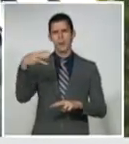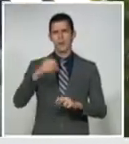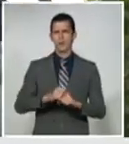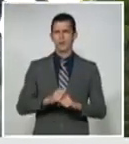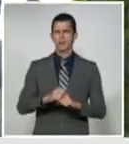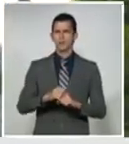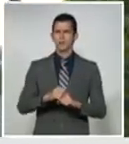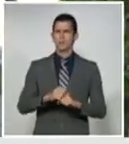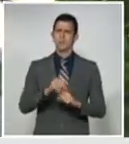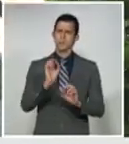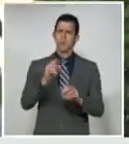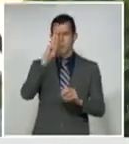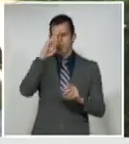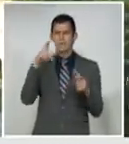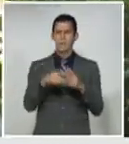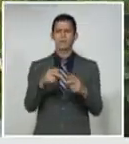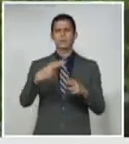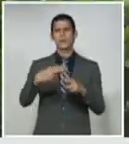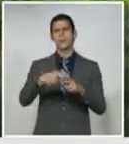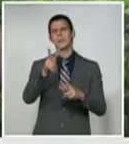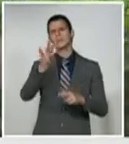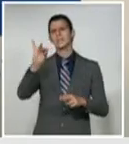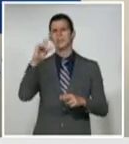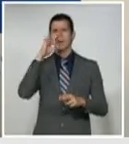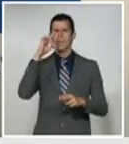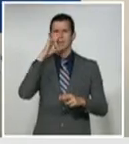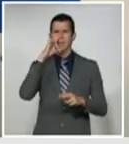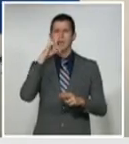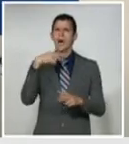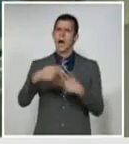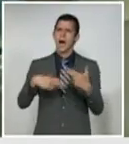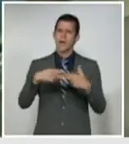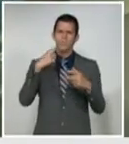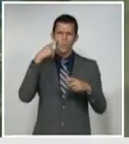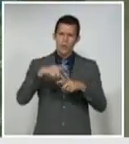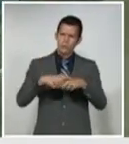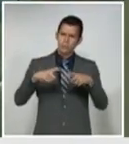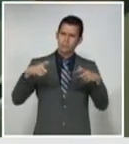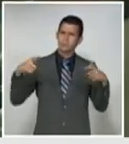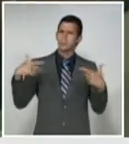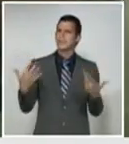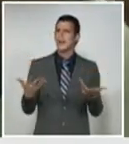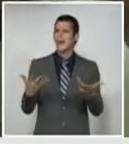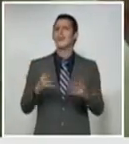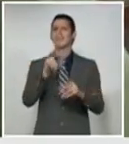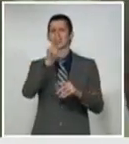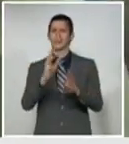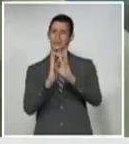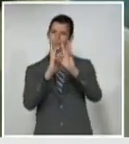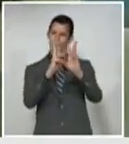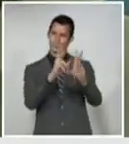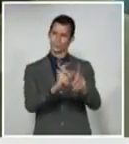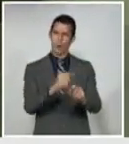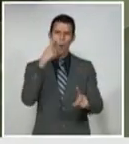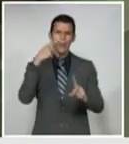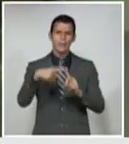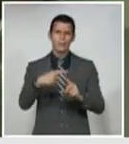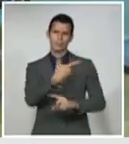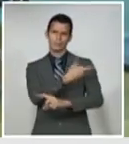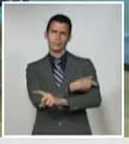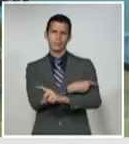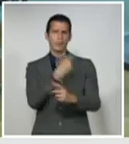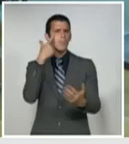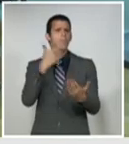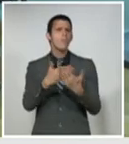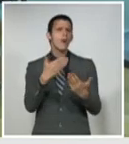El presidente del grupo empresarial Biocuba Pharma, doctor Eduardo Martínez, junto a científicos de larga trayectoria, comprobaron el